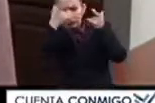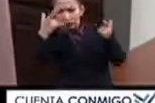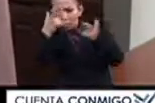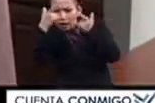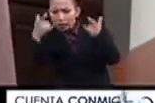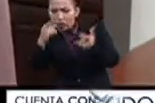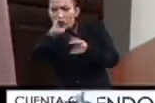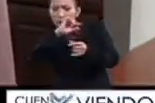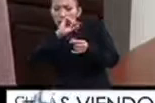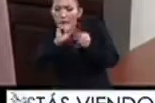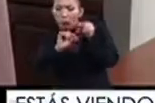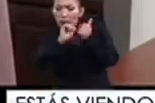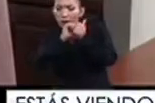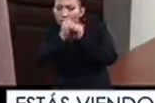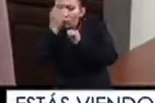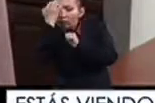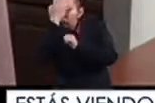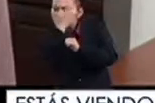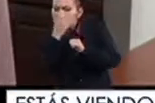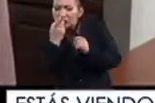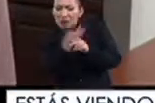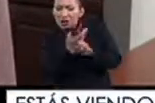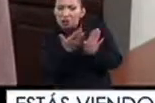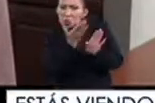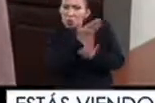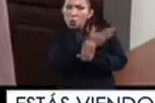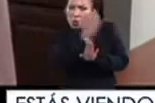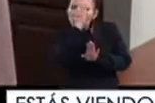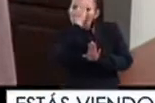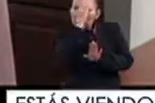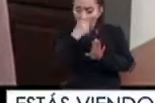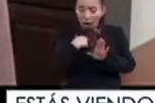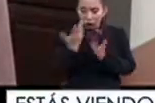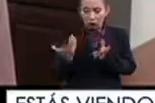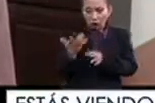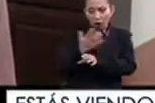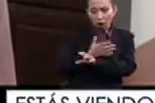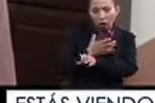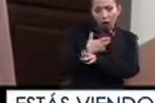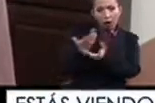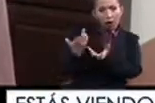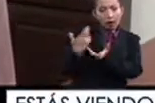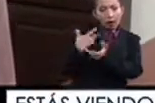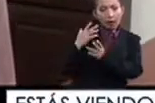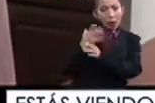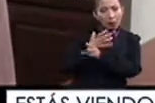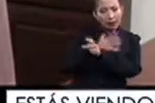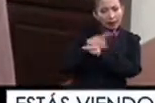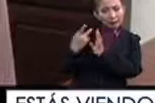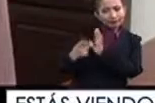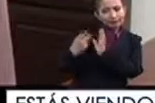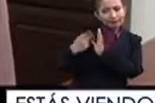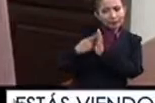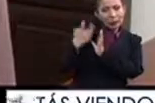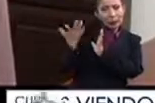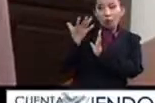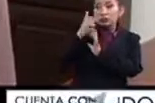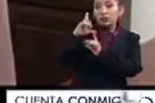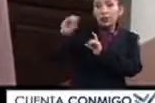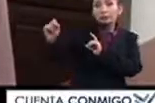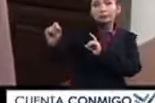acontecimientos adquieren un análisis exhaustivo. Se reflexiona cuando la compañía, el nombre más presente, se convierte en